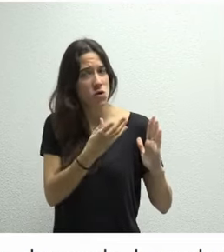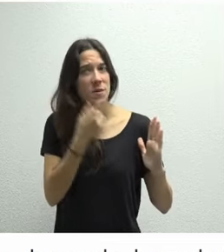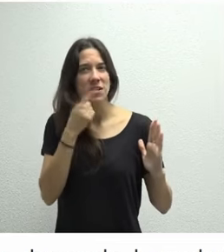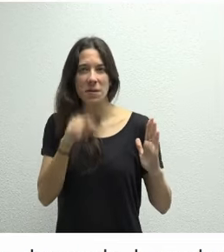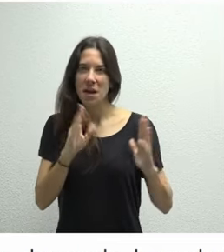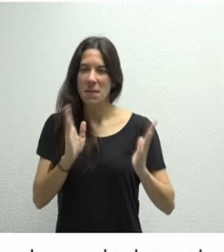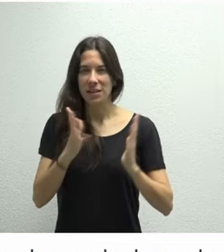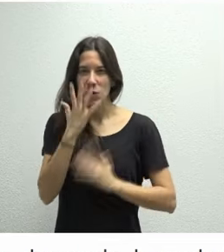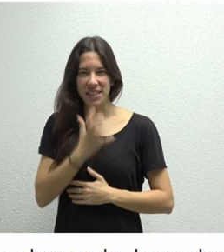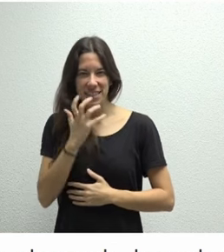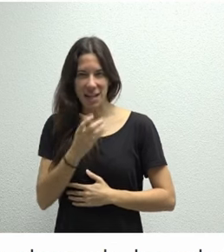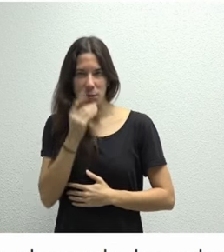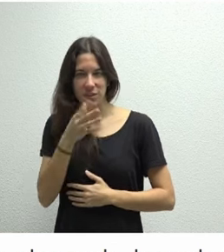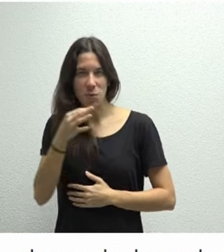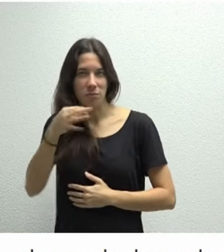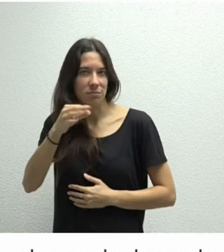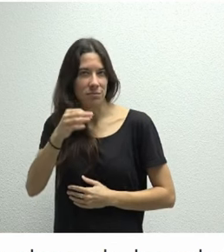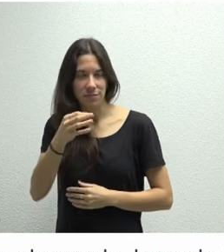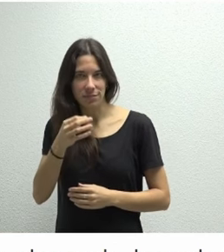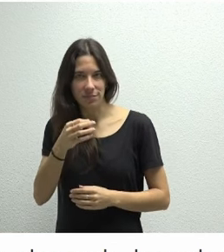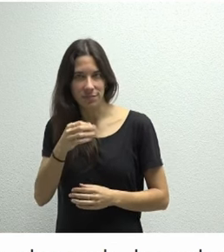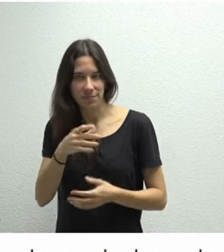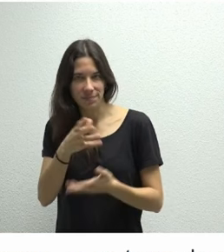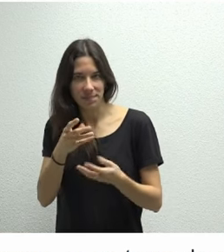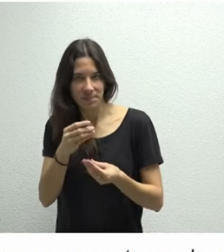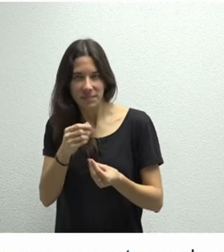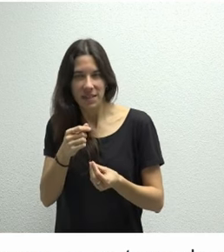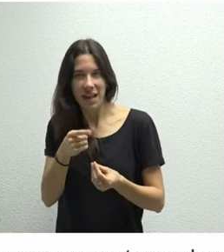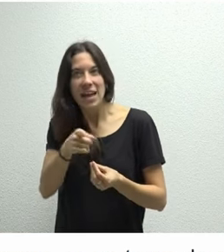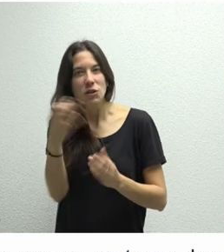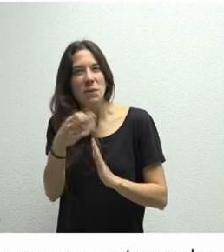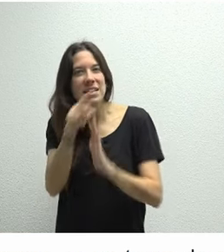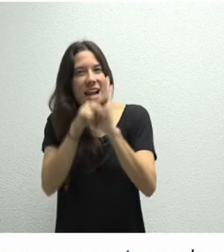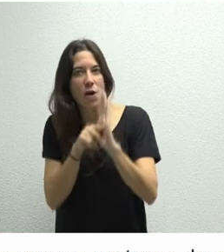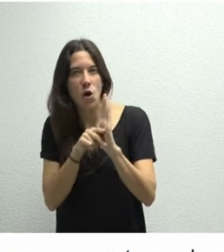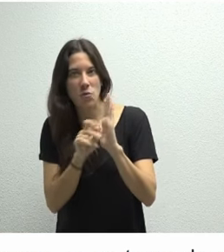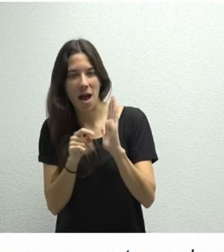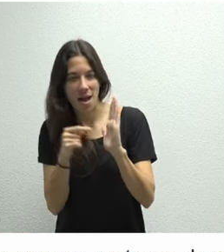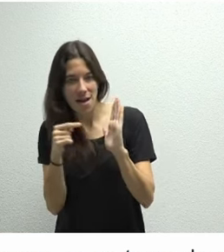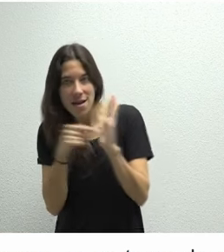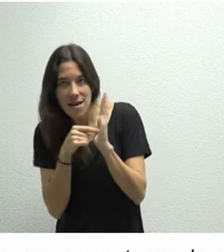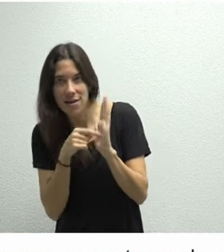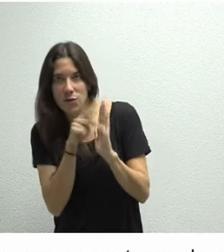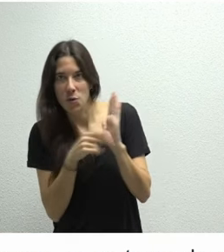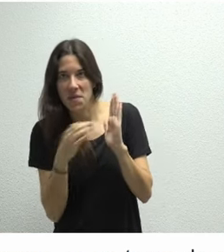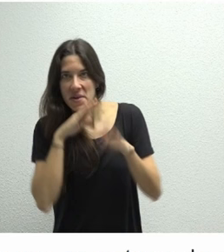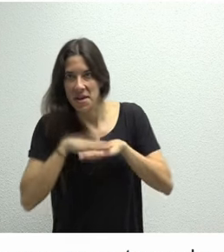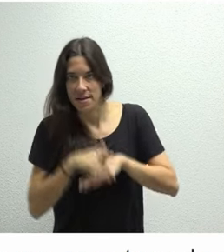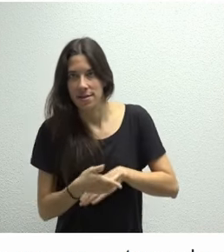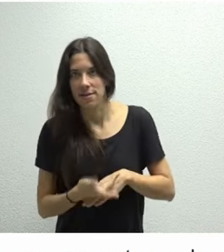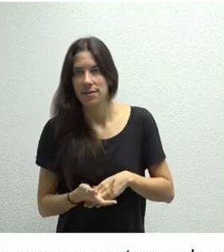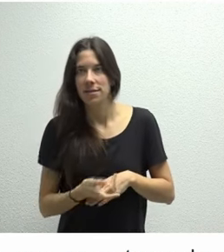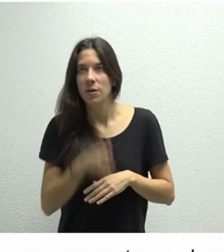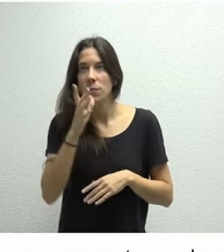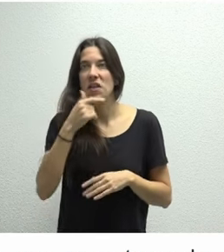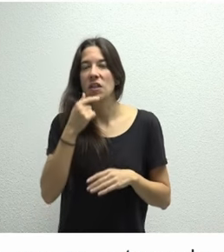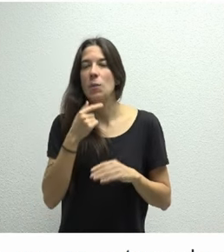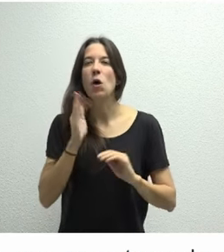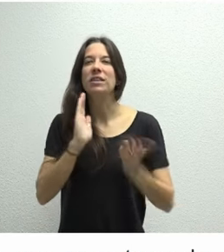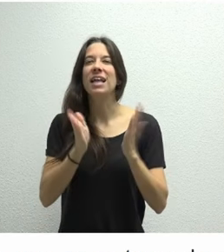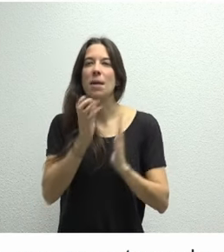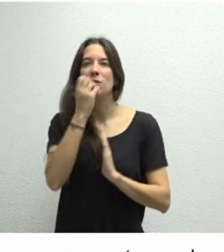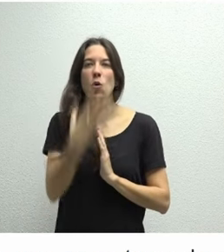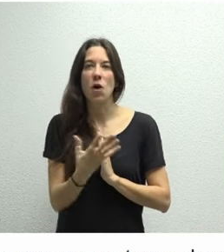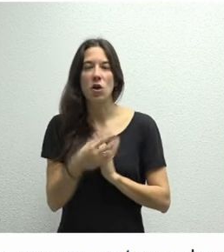no la norma eh Porque como dice la última frase Más allá del buen tratamiento que todos los